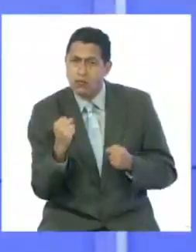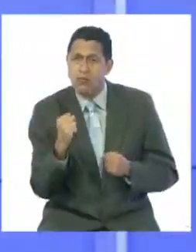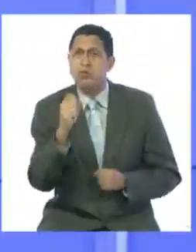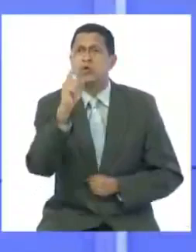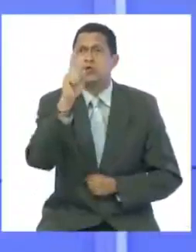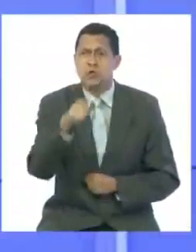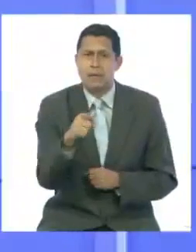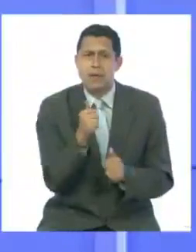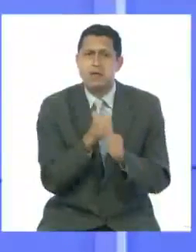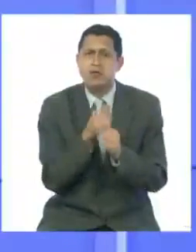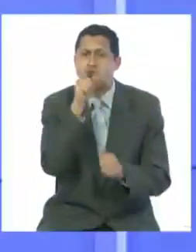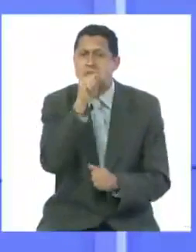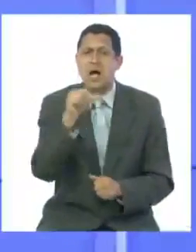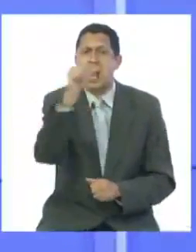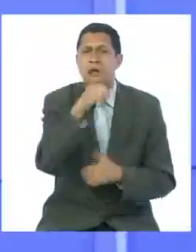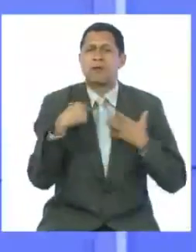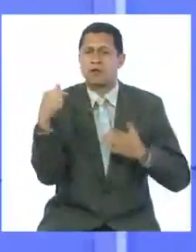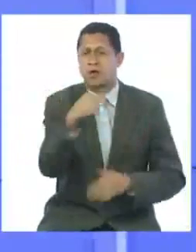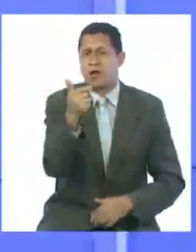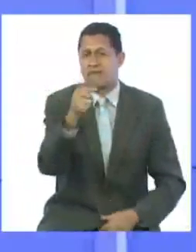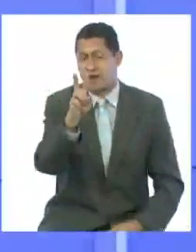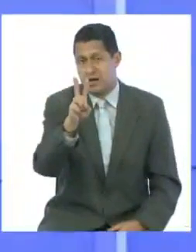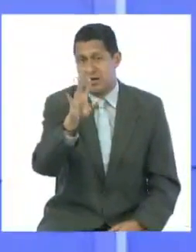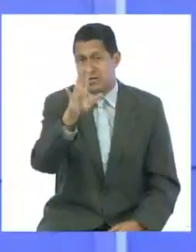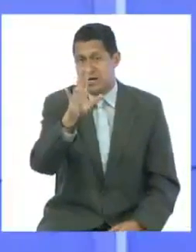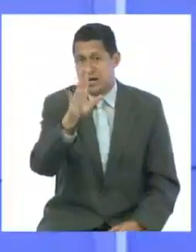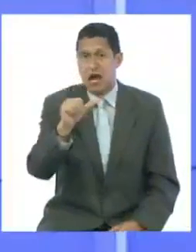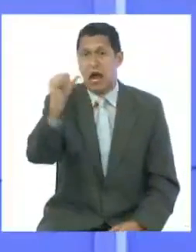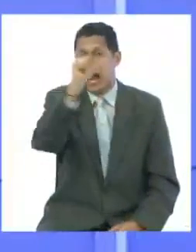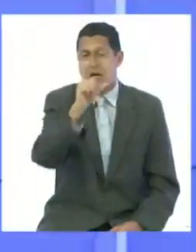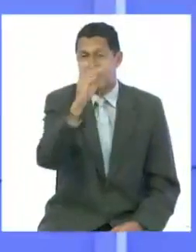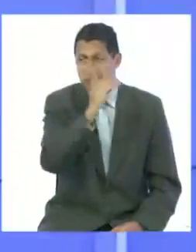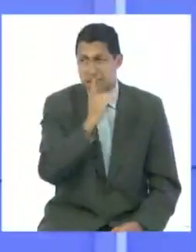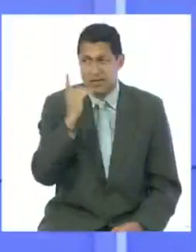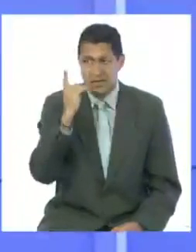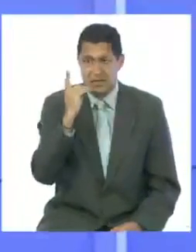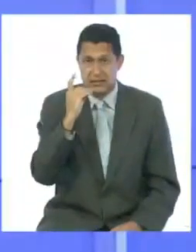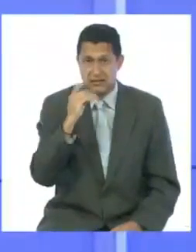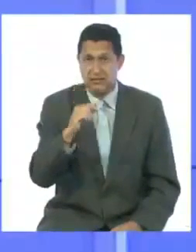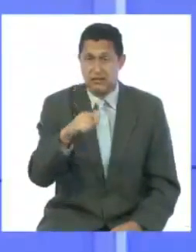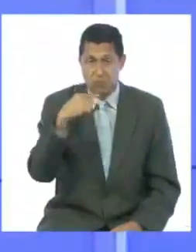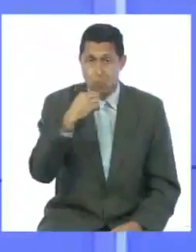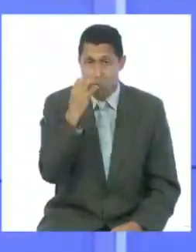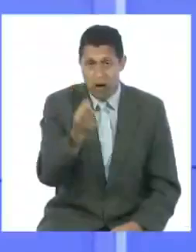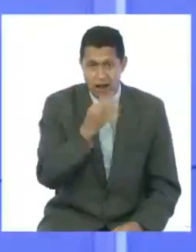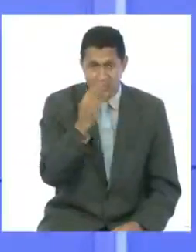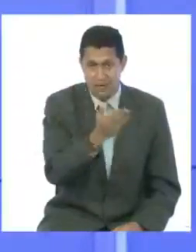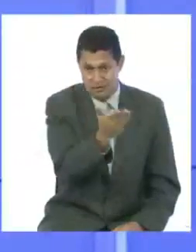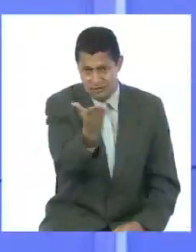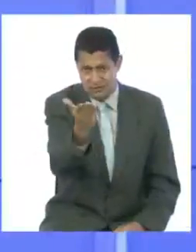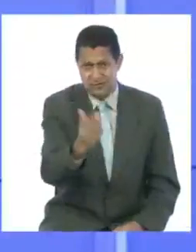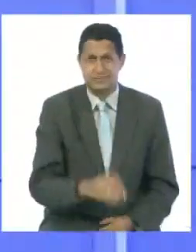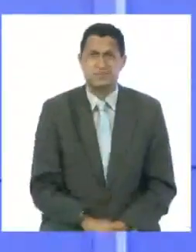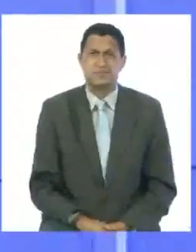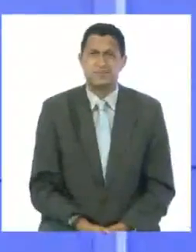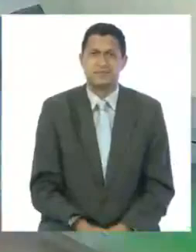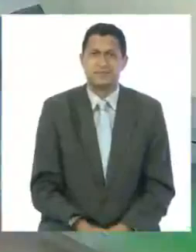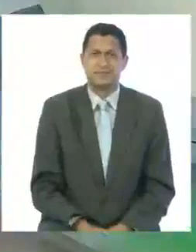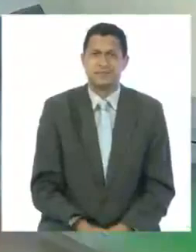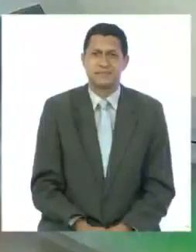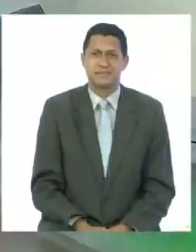salud nos sigue por twitter como arroba salud que un bajo se ve y por instagram como daniela jotas a las que tengan una excelente tarde